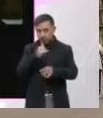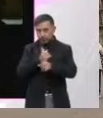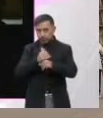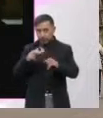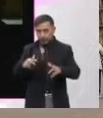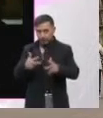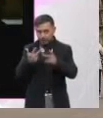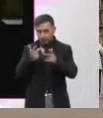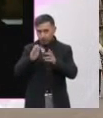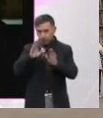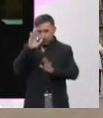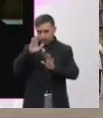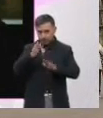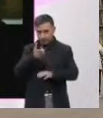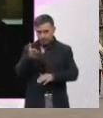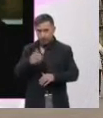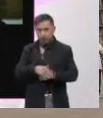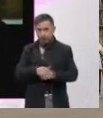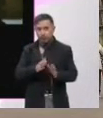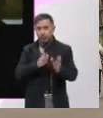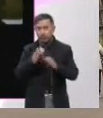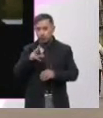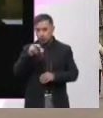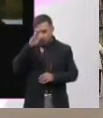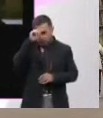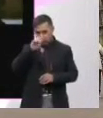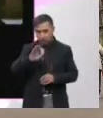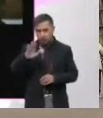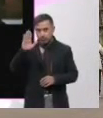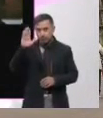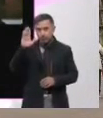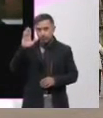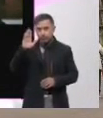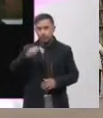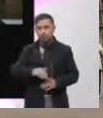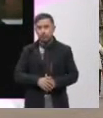a manifestarlo. ¿En contra?